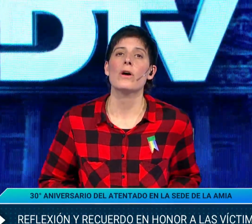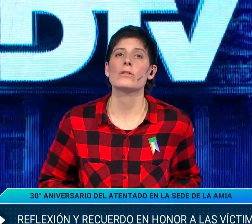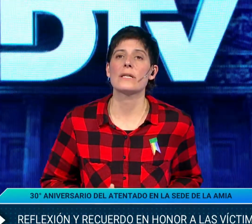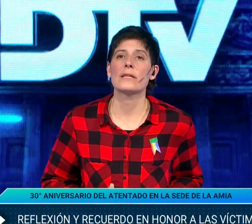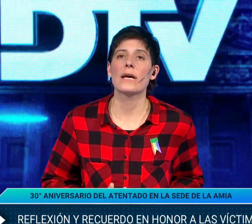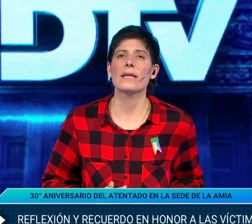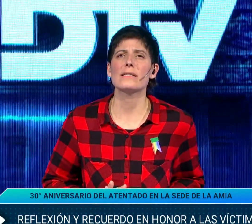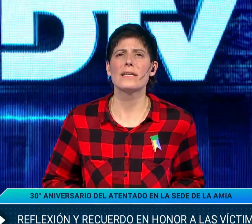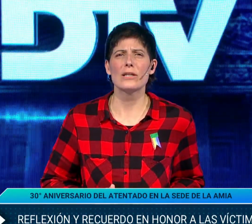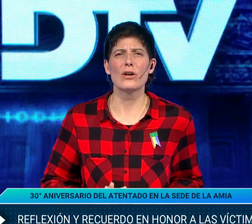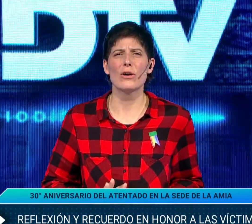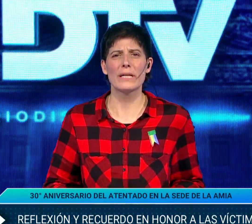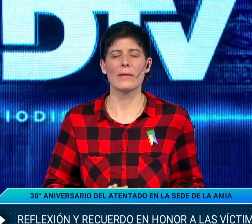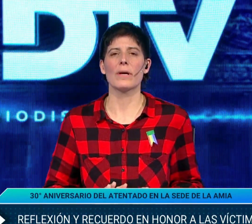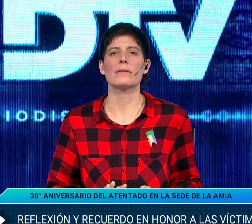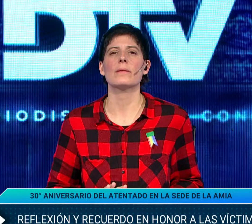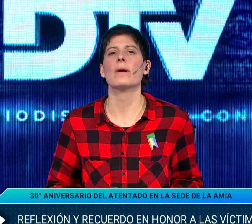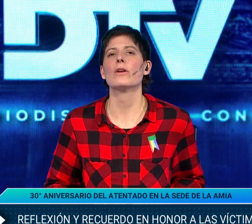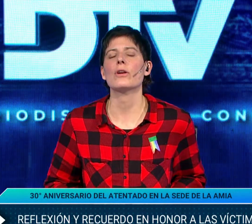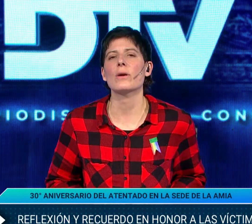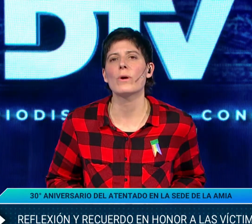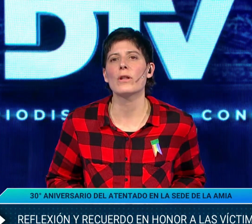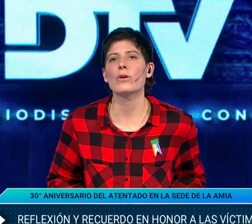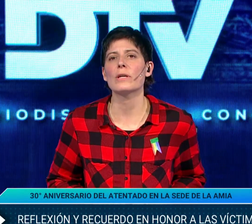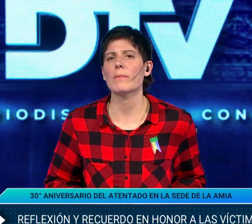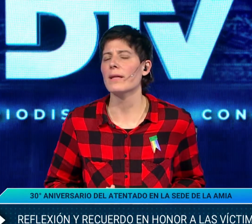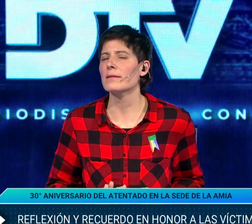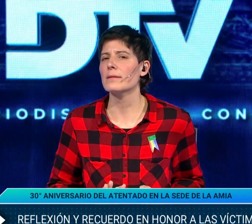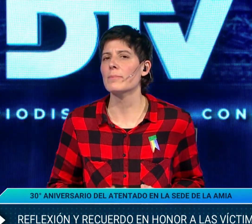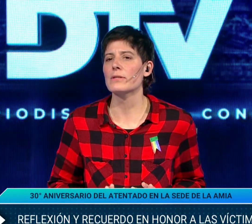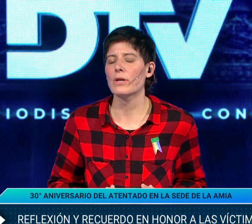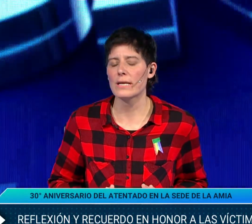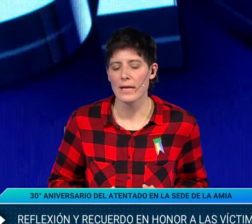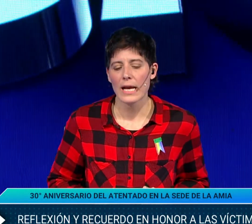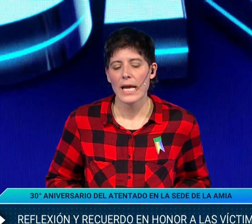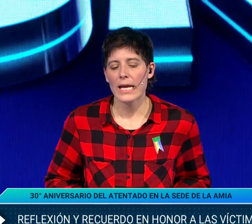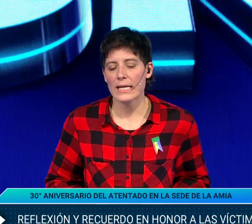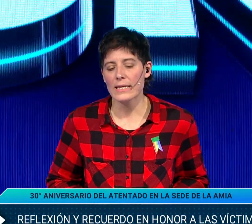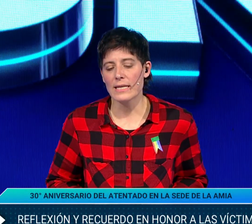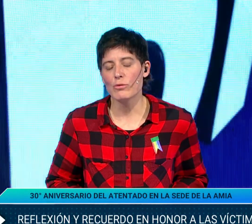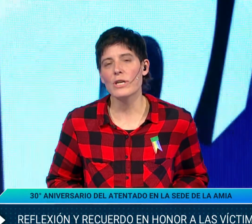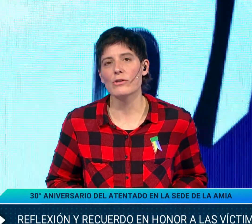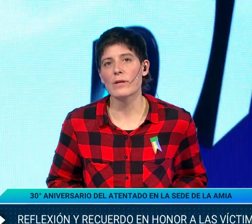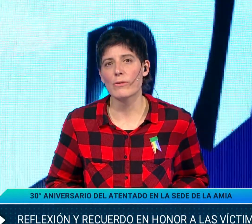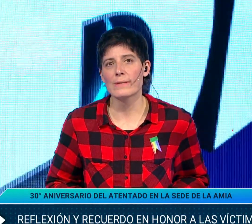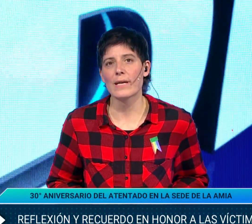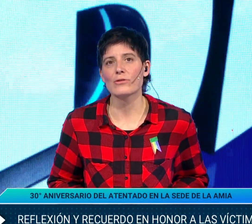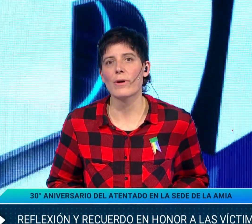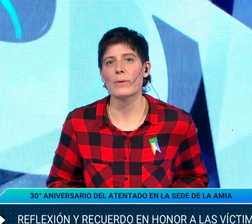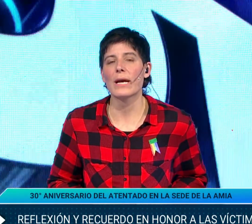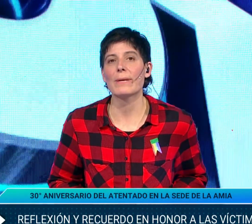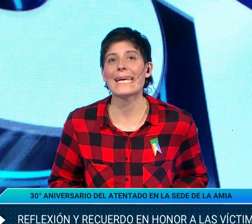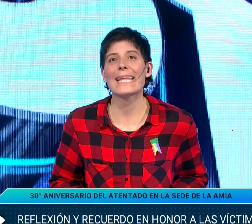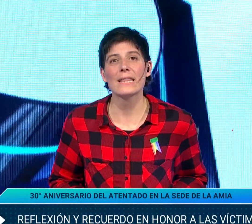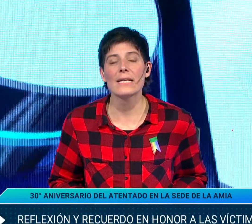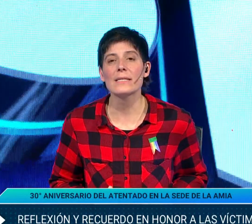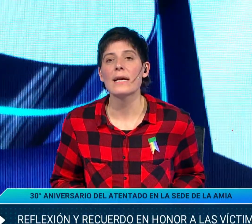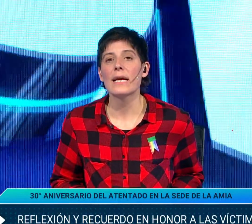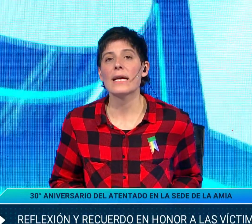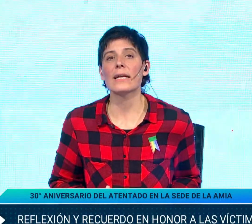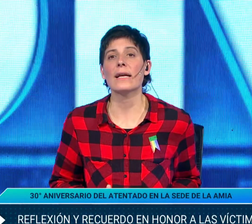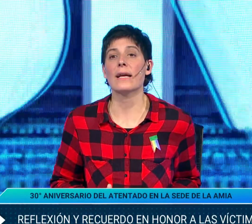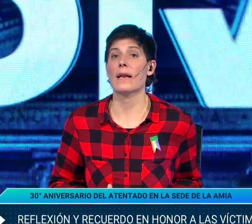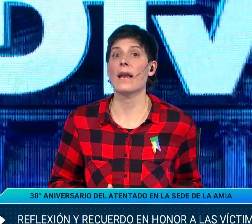tuvo 85 víctimas, si mal no recuerdo, y más de 300 personas heridas y muchas consecuencias todavía